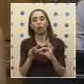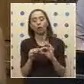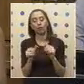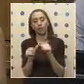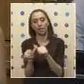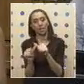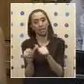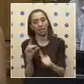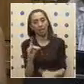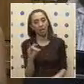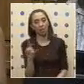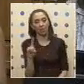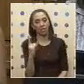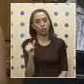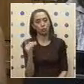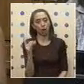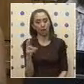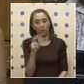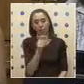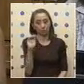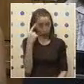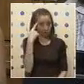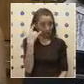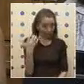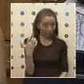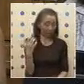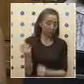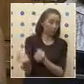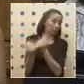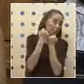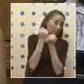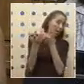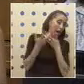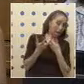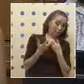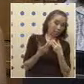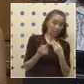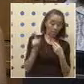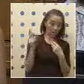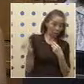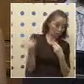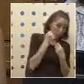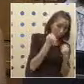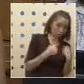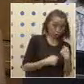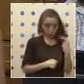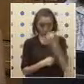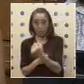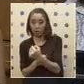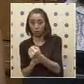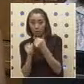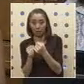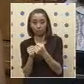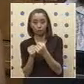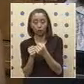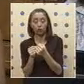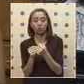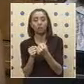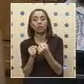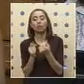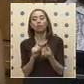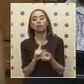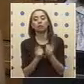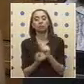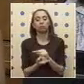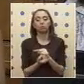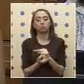y el hacer creer a quienes nos pueden agredir que les vamos a pegar más fuerte de lo que nos van a pegar va a